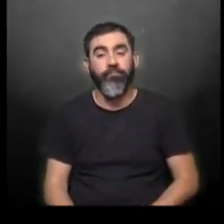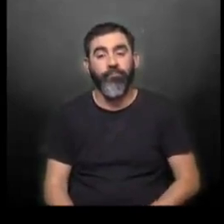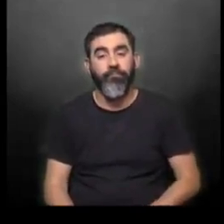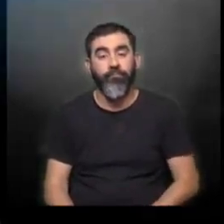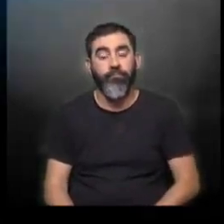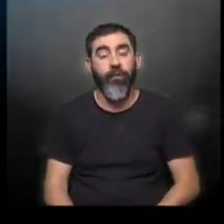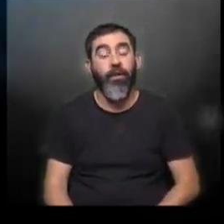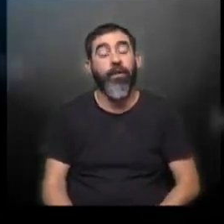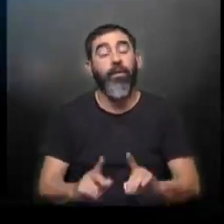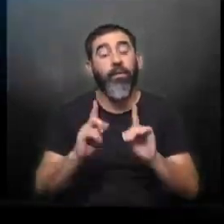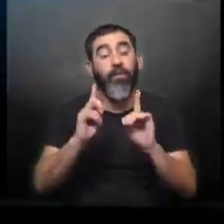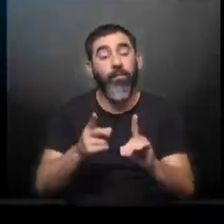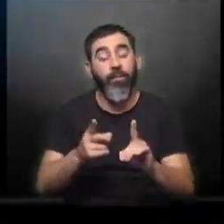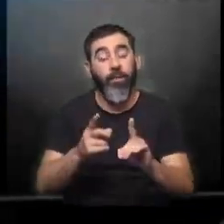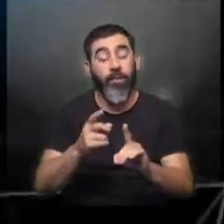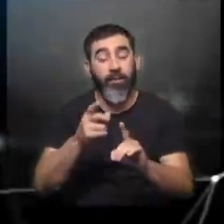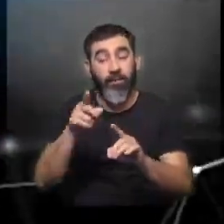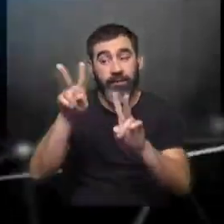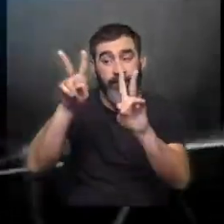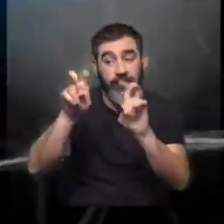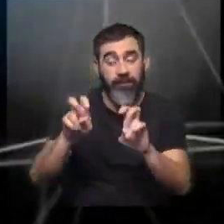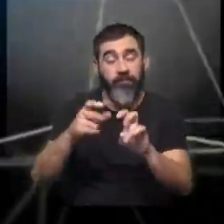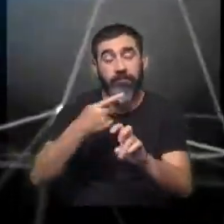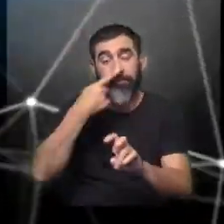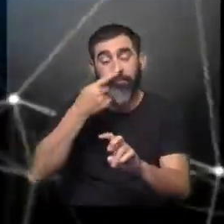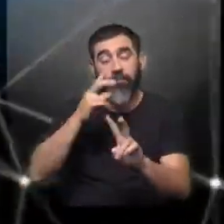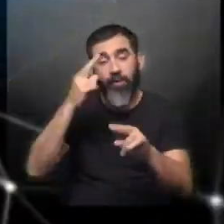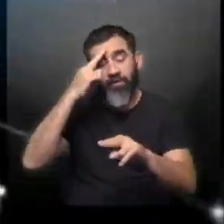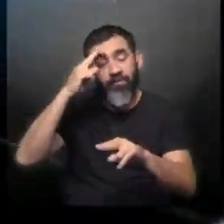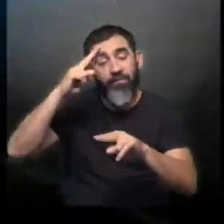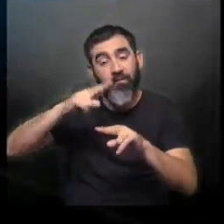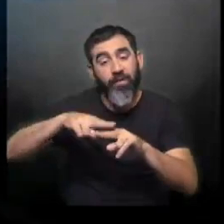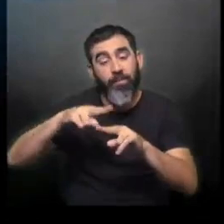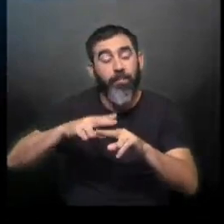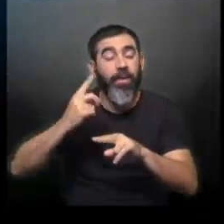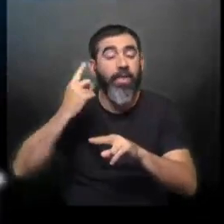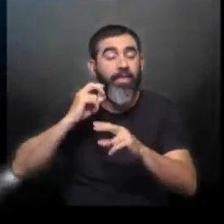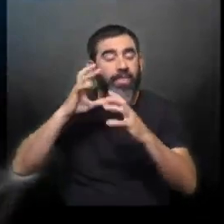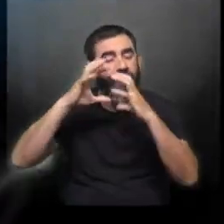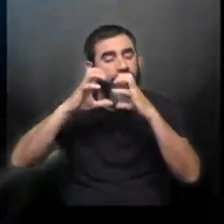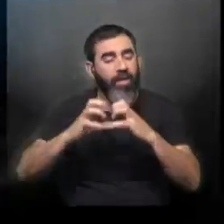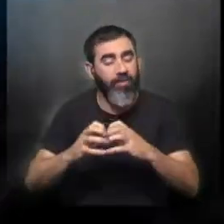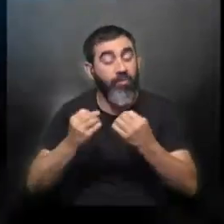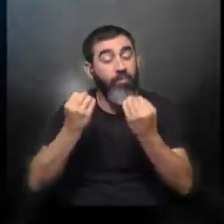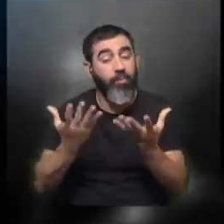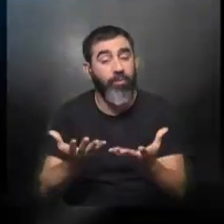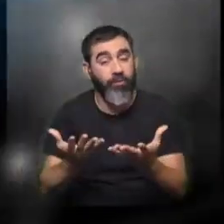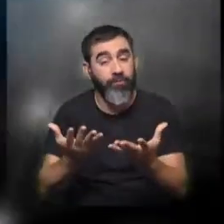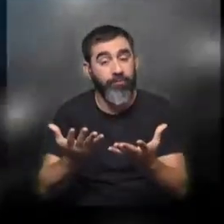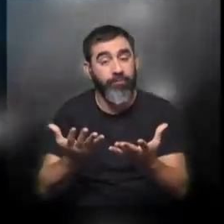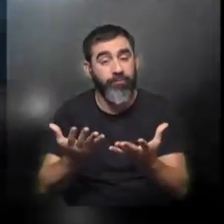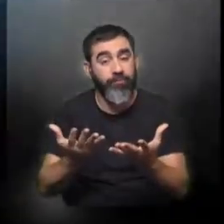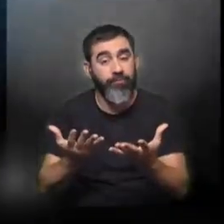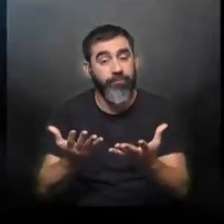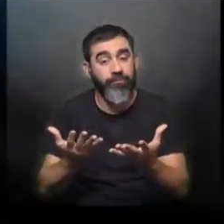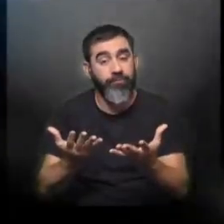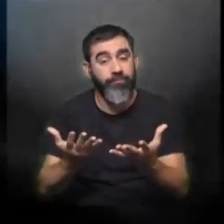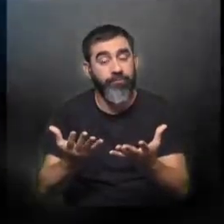También el interés de la ayahuasca está relacionado a las enfermedades neurodegenerativas porque se ha visto